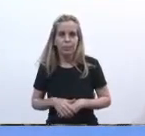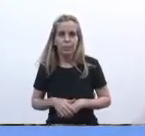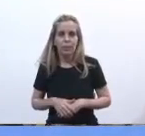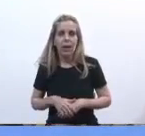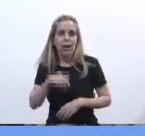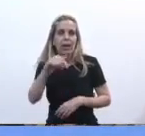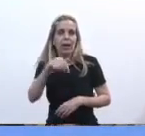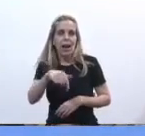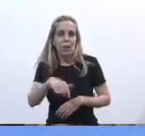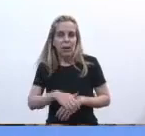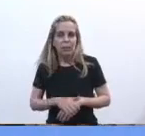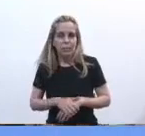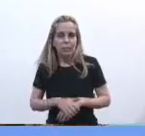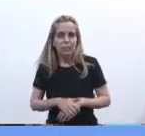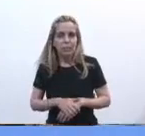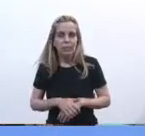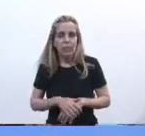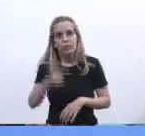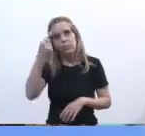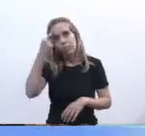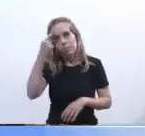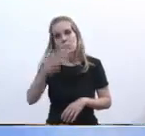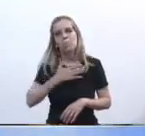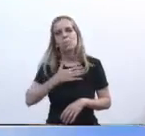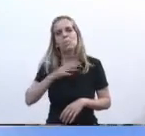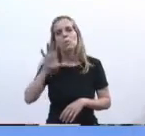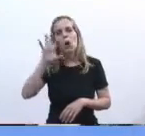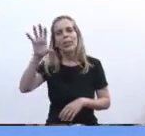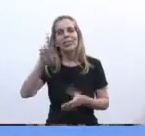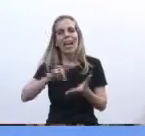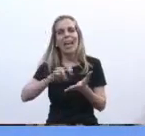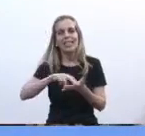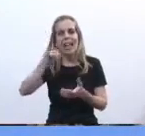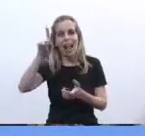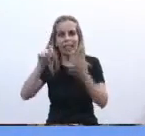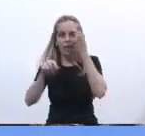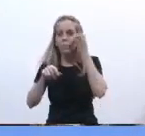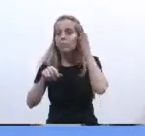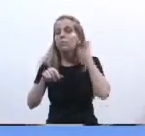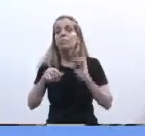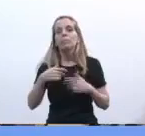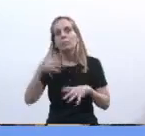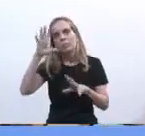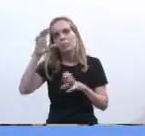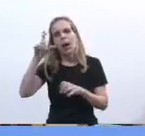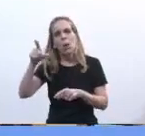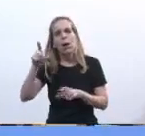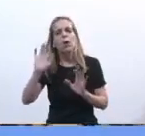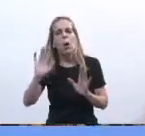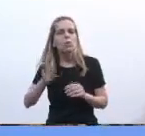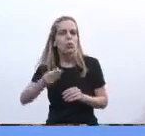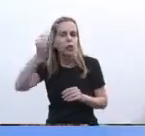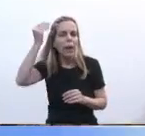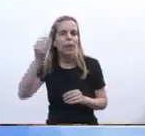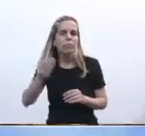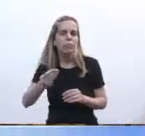en este momento y en semi provincia la provincia de salta y se me viene a la cabeza esos tantos